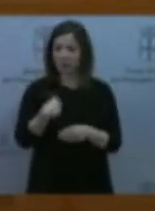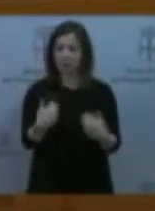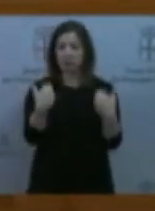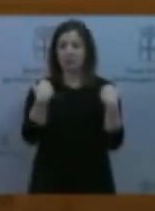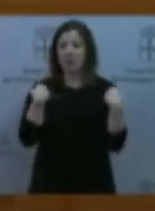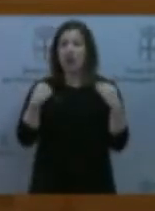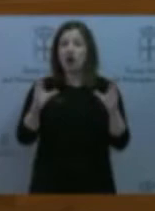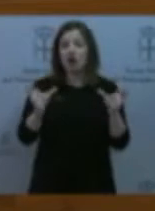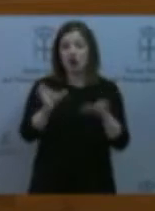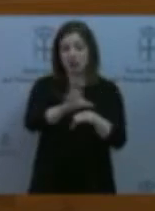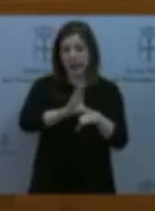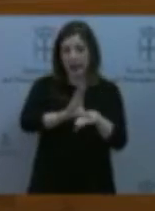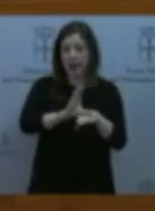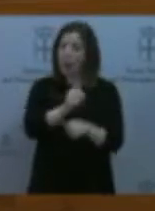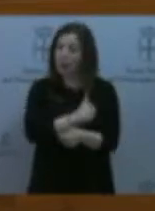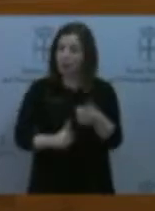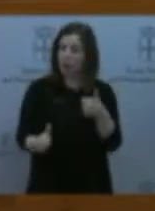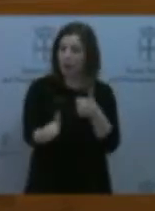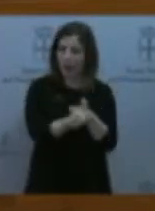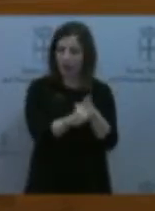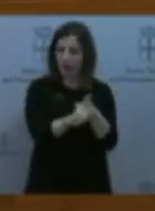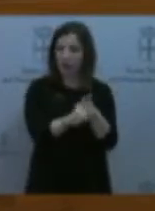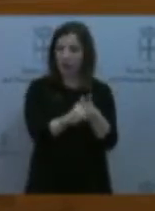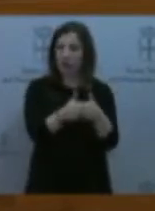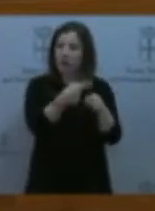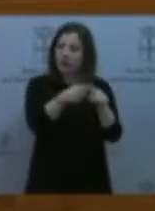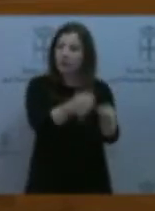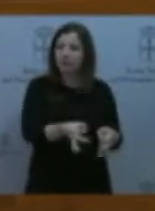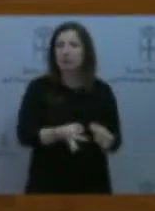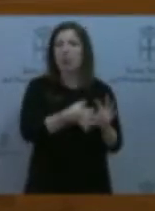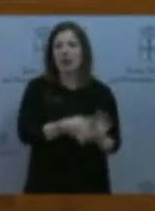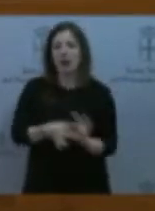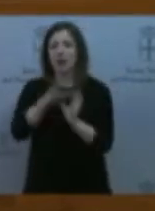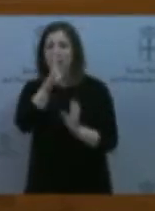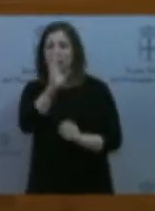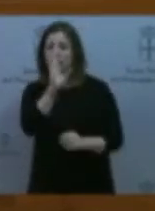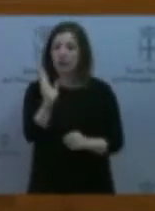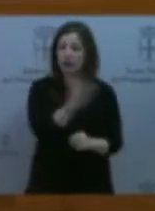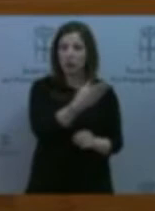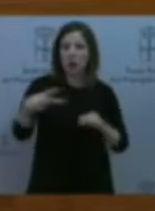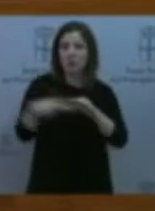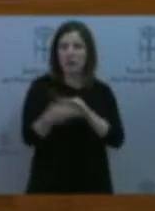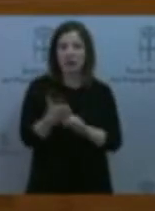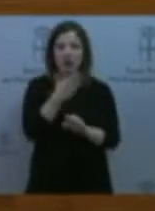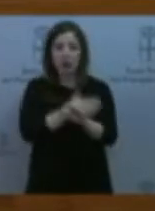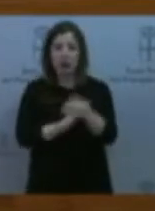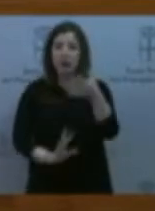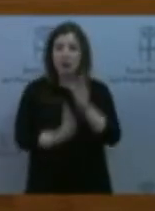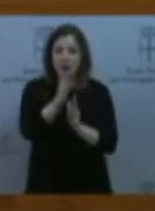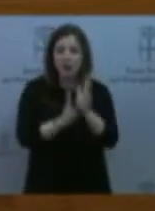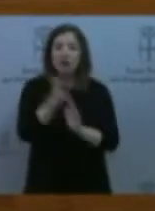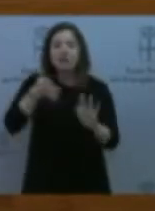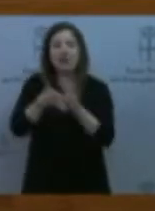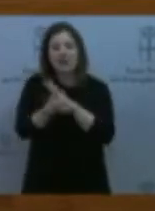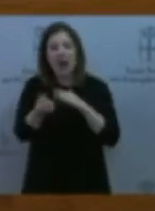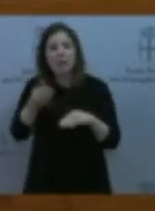tienen siempre relación directa o indirecta con la prevención de incendios y que suponen una inversión anual de 2,5 millones de